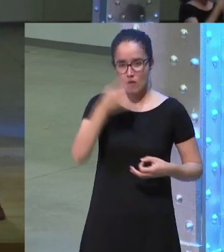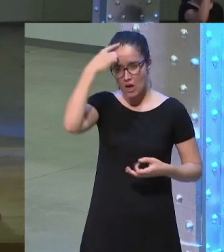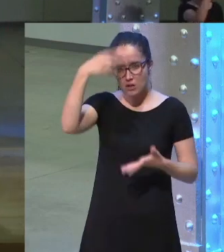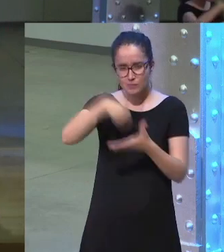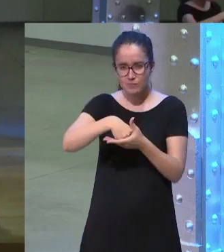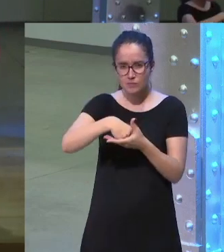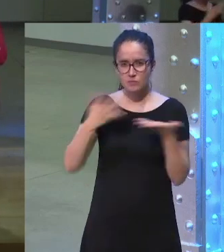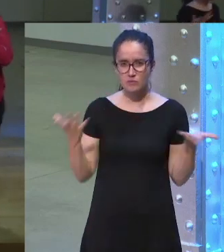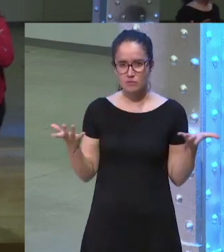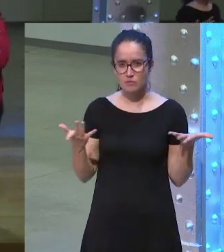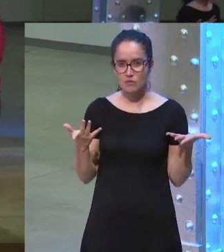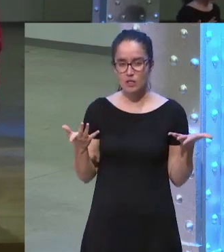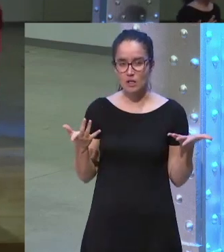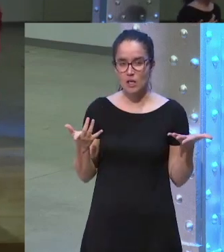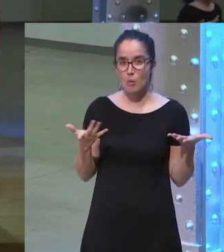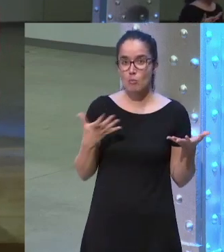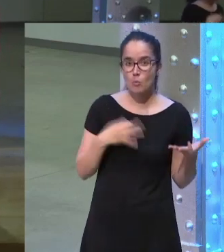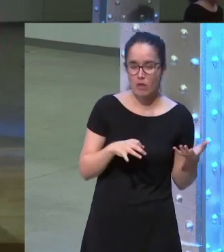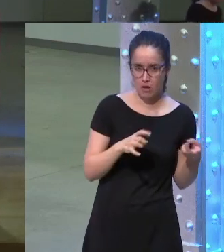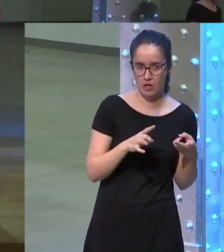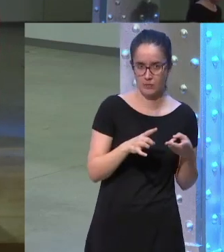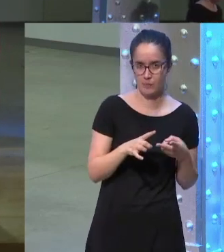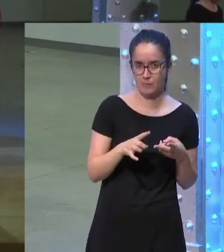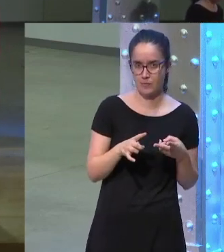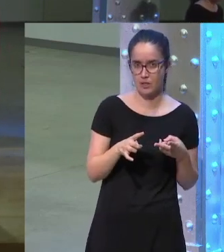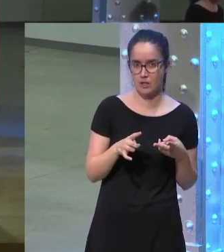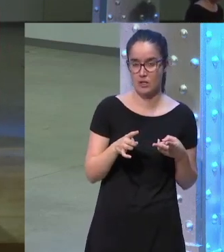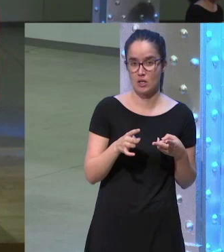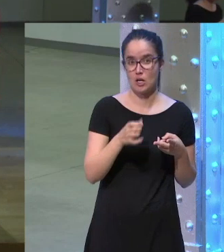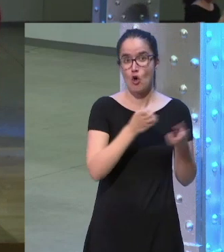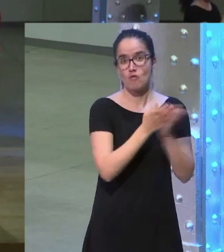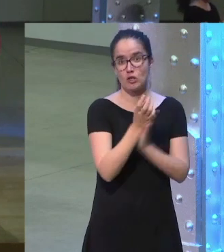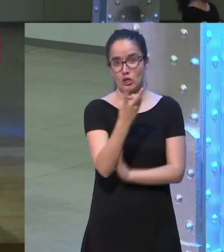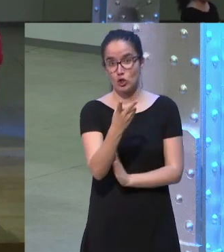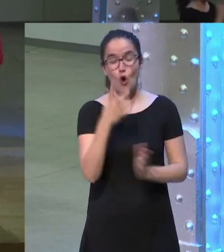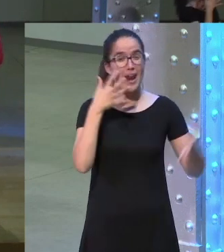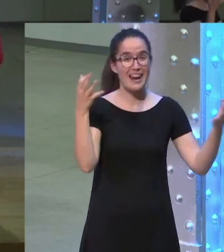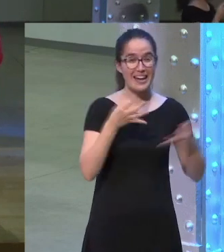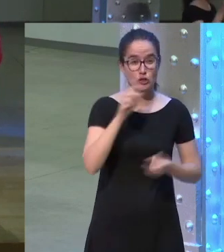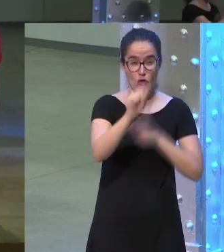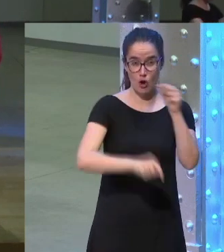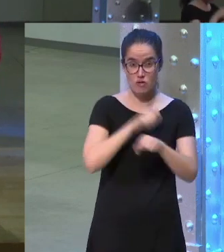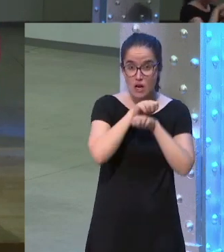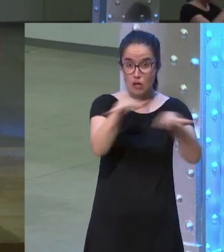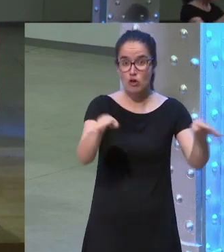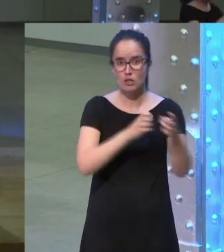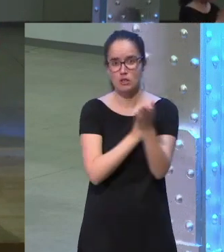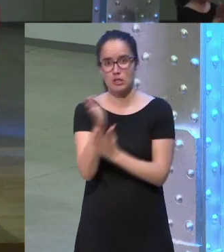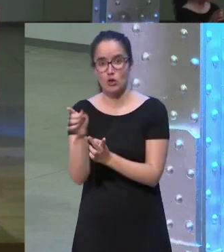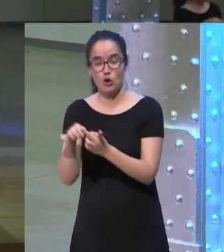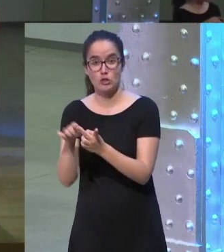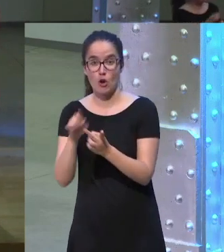cabeza que la pérdida puede ser o bien es la suma de 2 factores. Uno, el riesgo de contagio, y la otra,